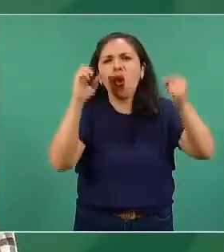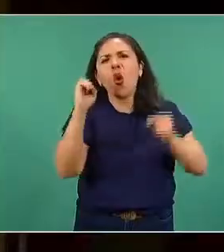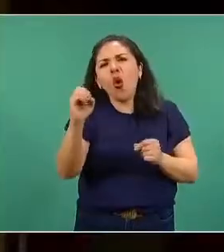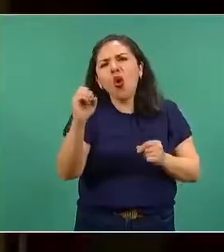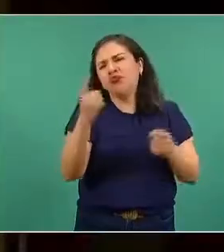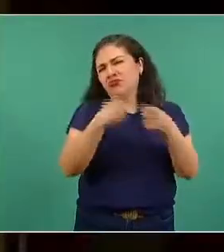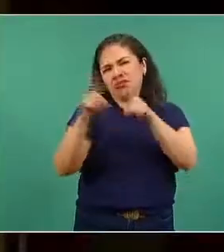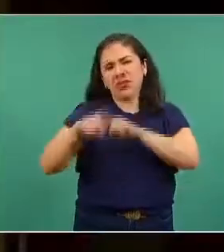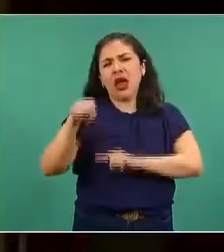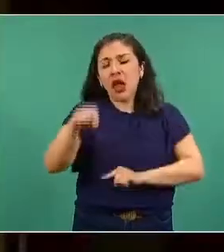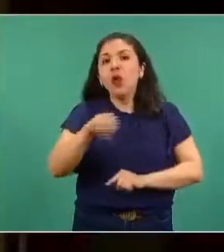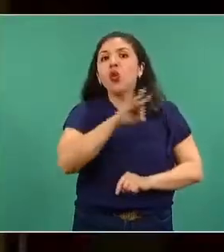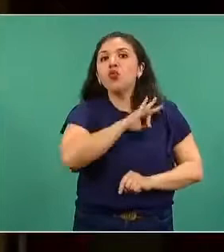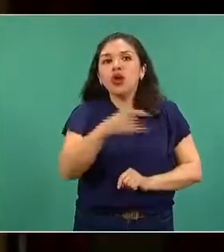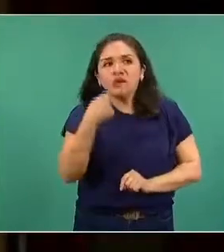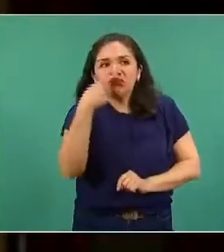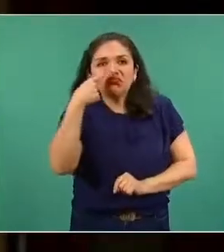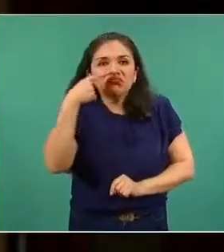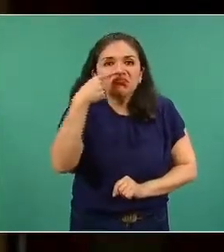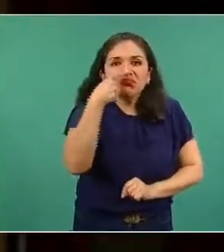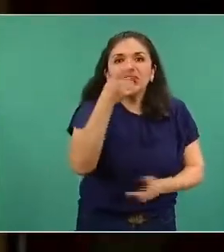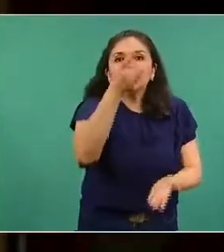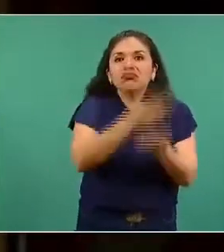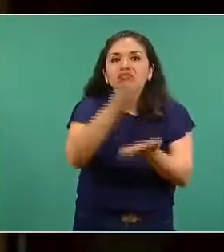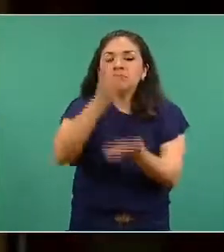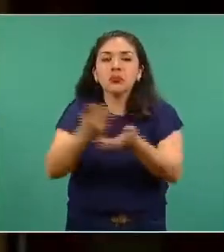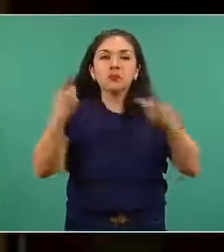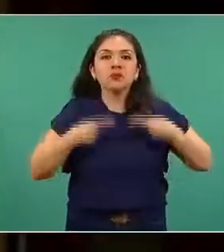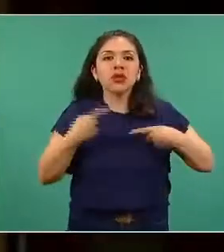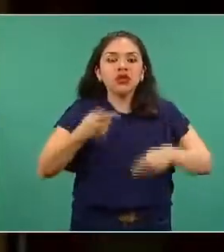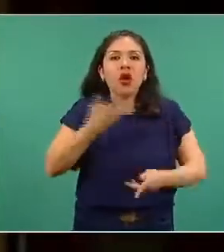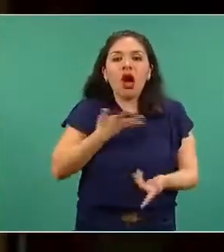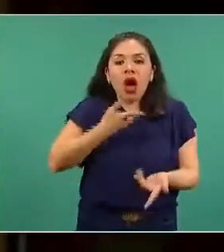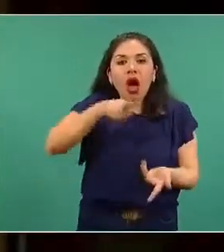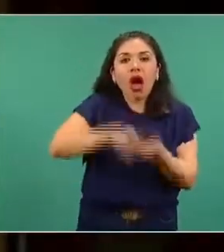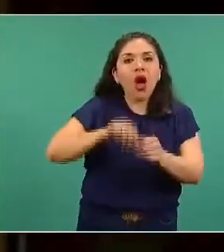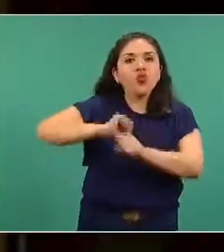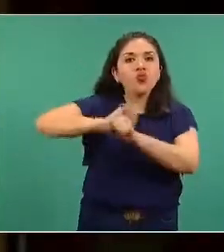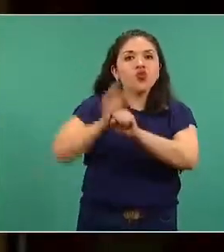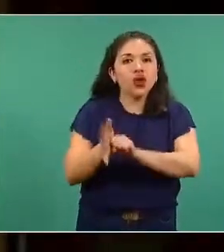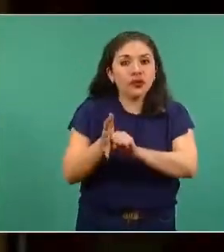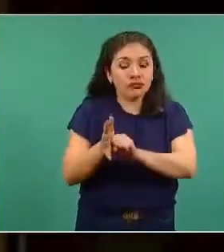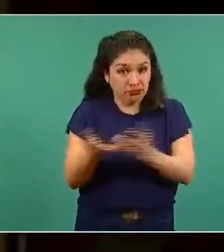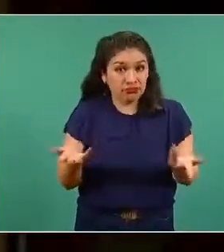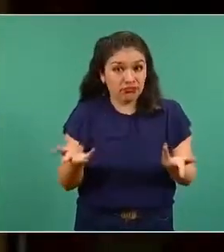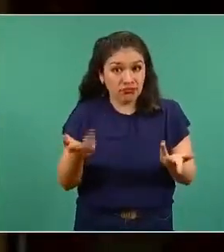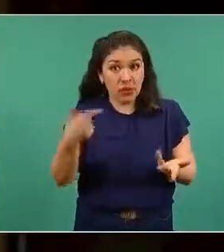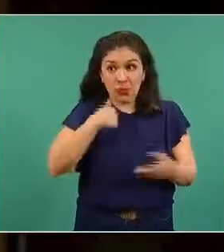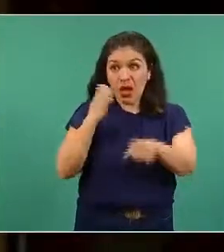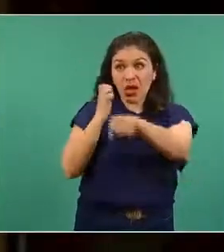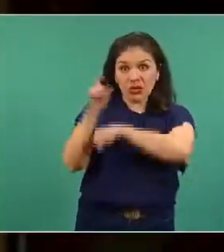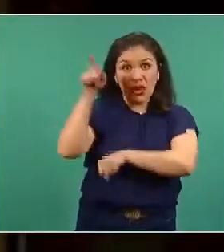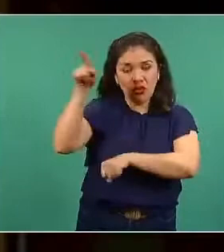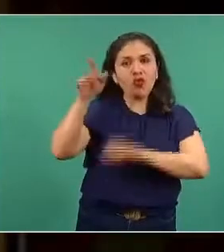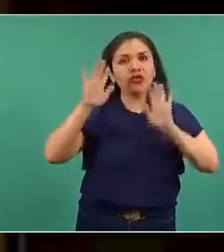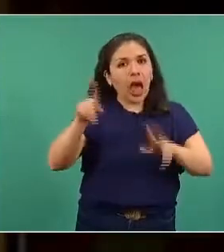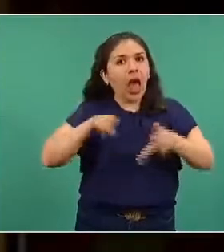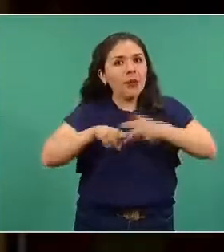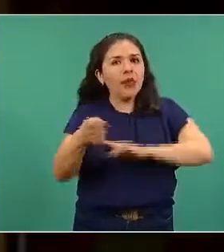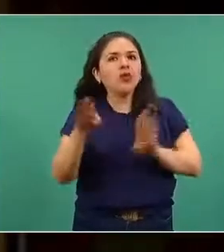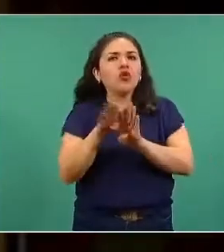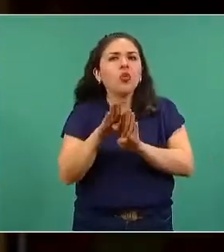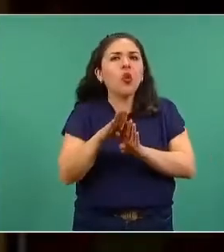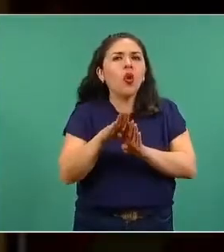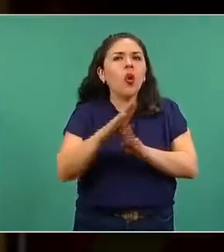tienen la capacidad de detectar con el olfato a las personas contagiadas de coronavirus. Incluso en mi estado inició un programa